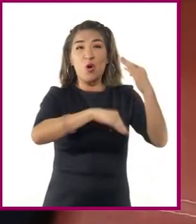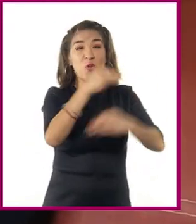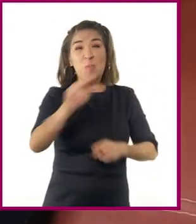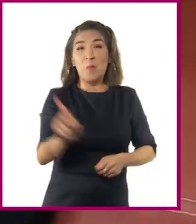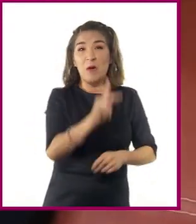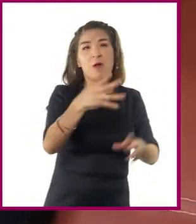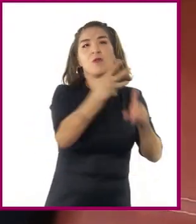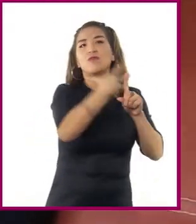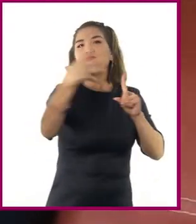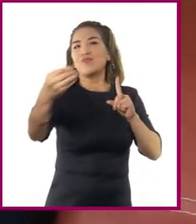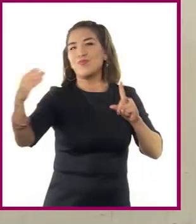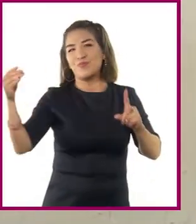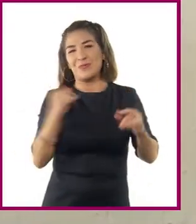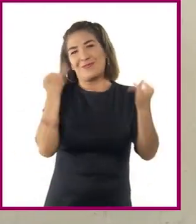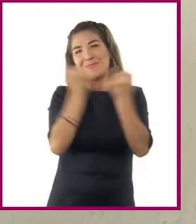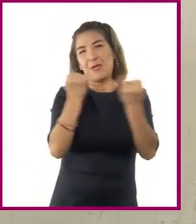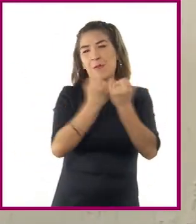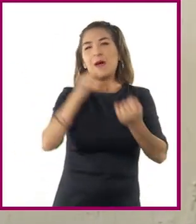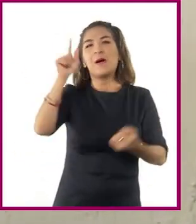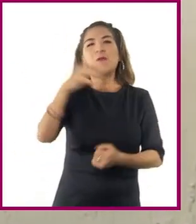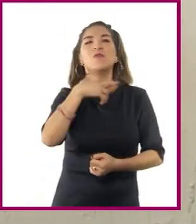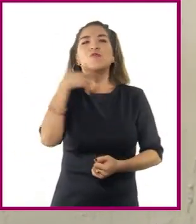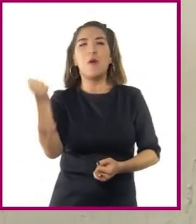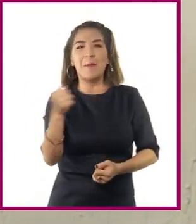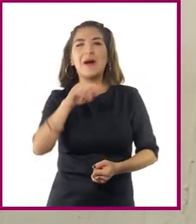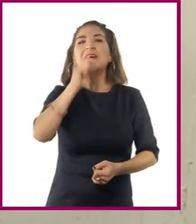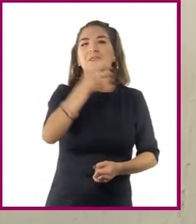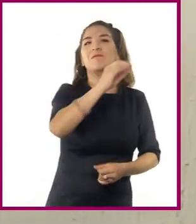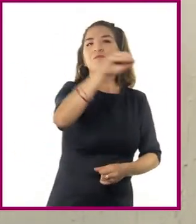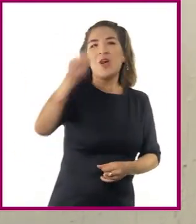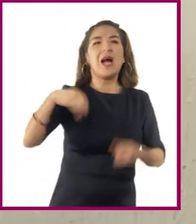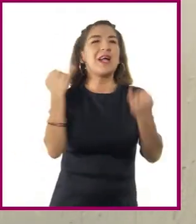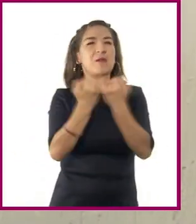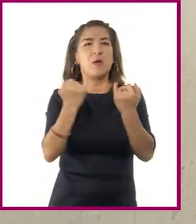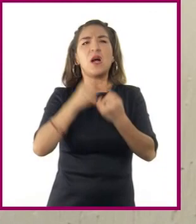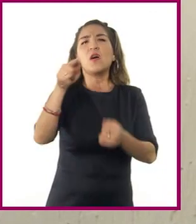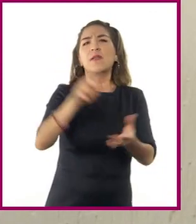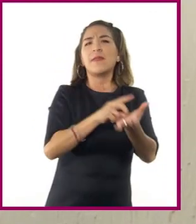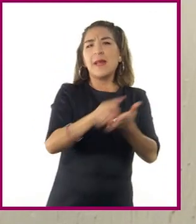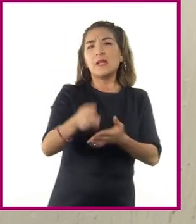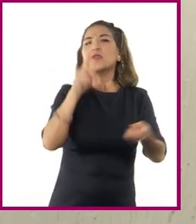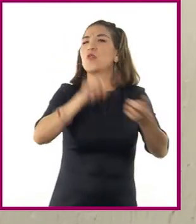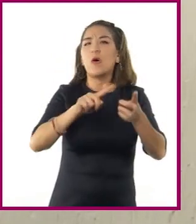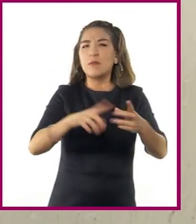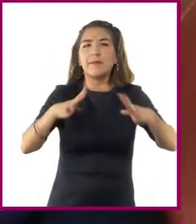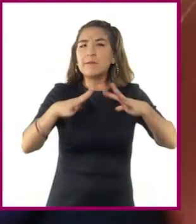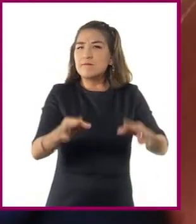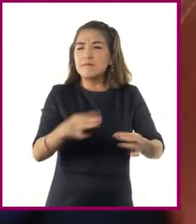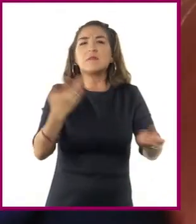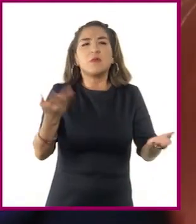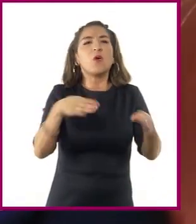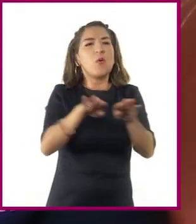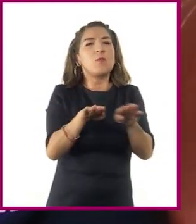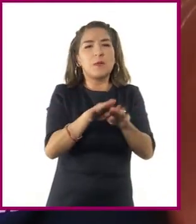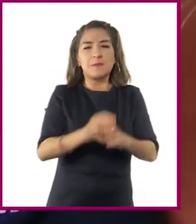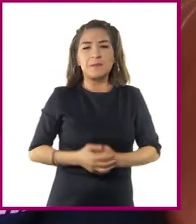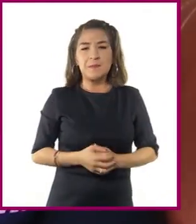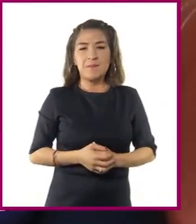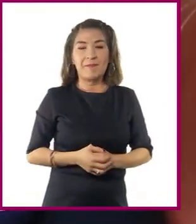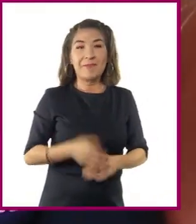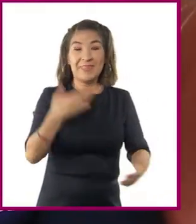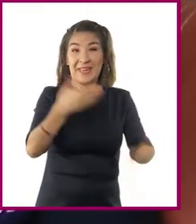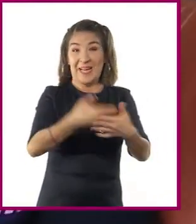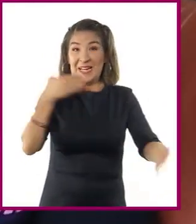copiaron a los romanos. ¿Y el Estado de Derecho, o más bien, de dónde sale o qué? Antes de